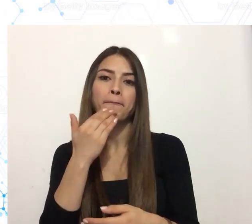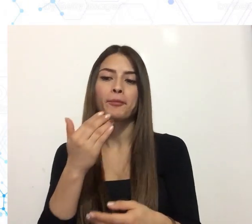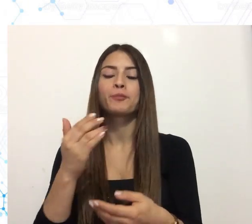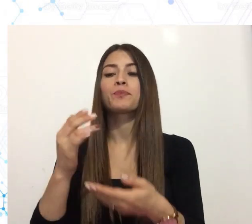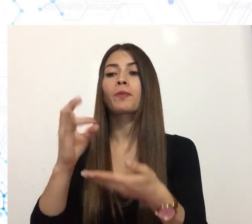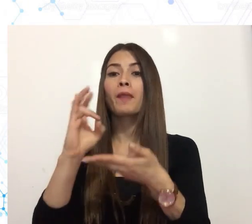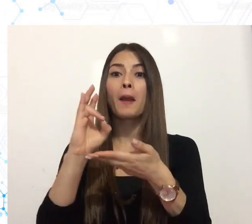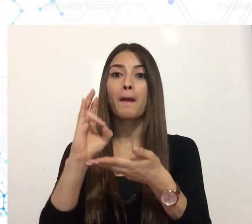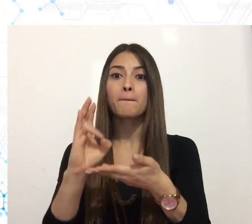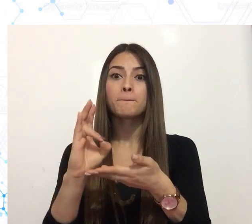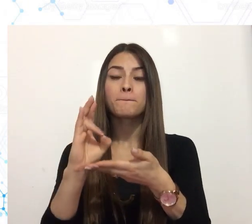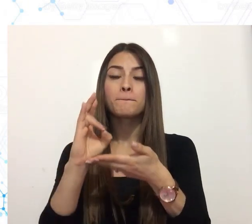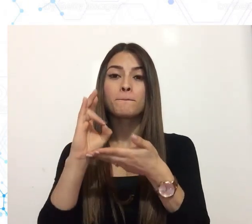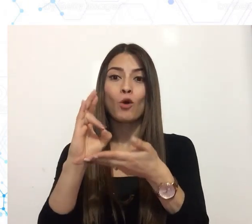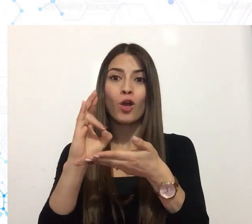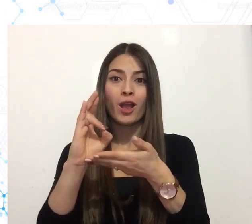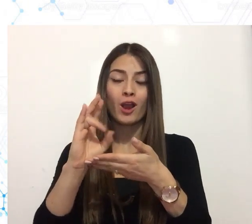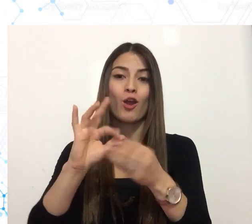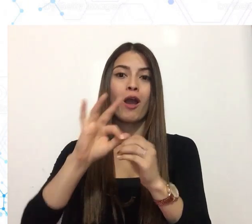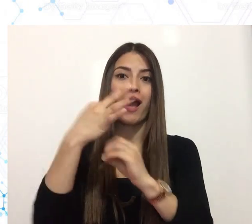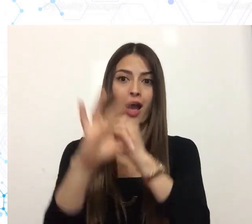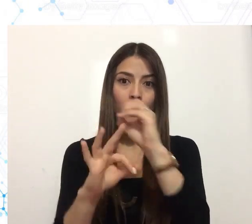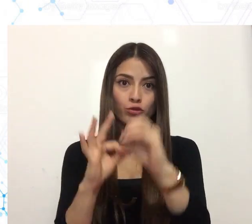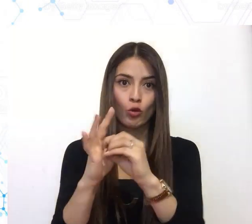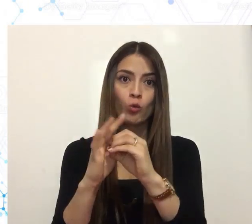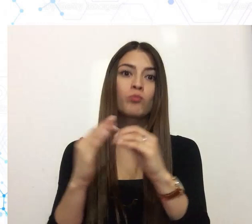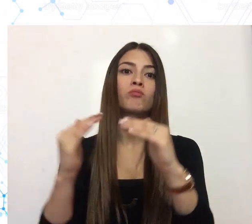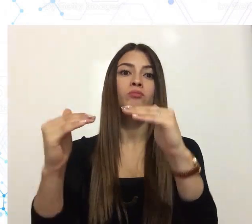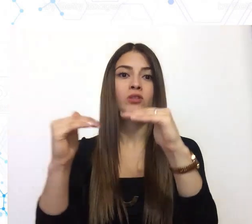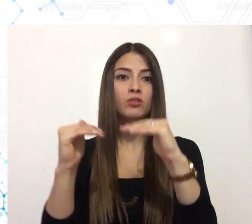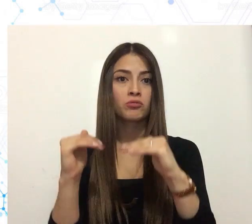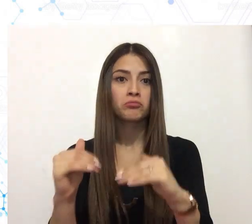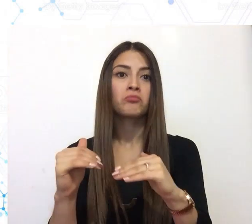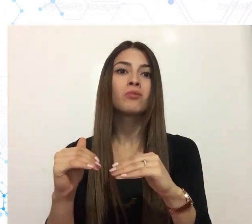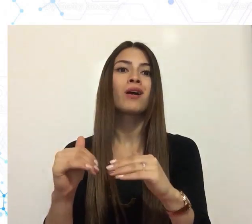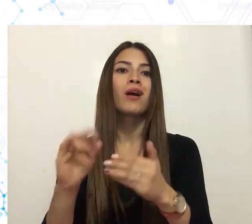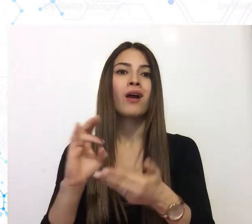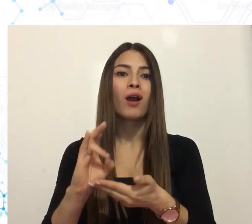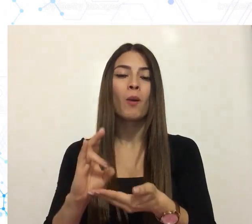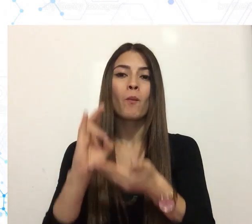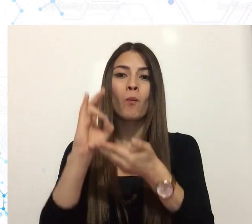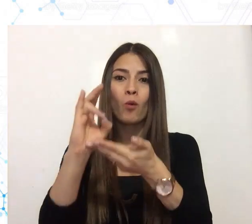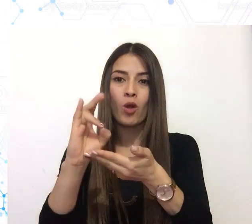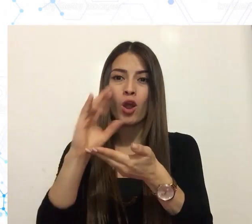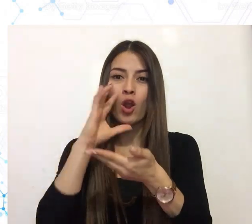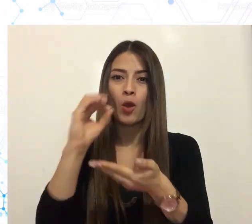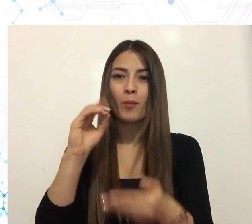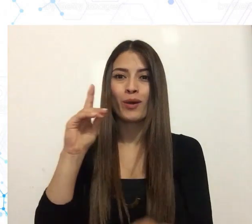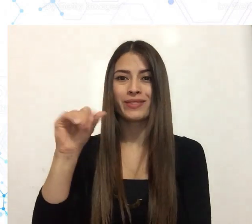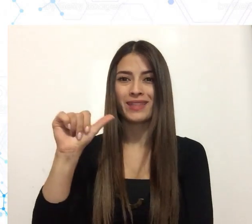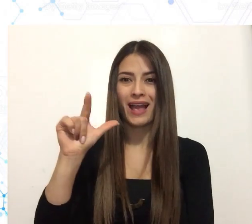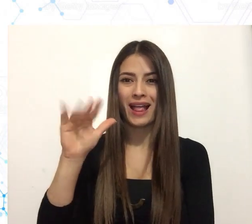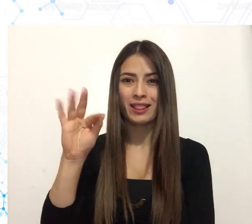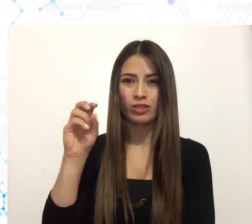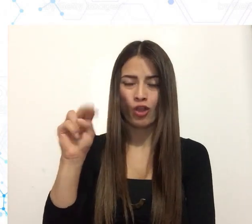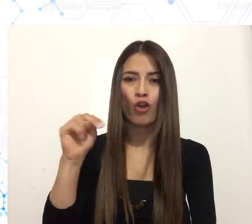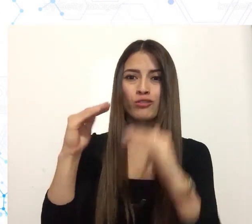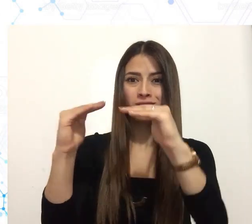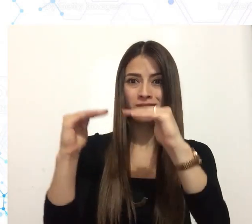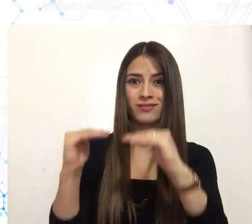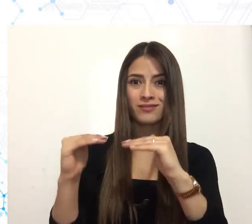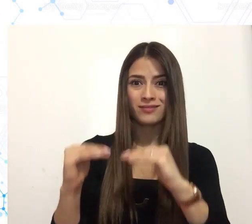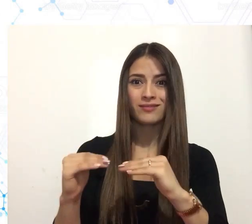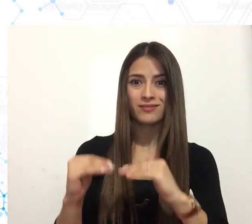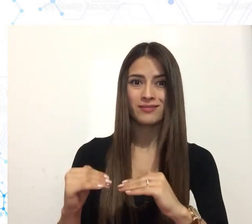presentar posteriormente, recordando que la fecha en la que se está enviando es el 13 de abril, la seña para modelo